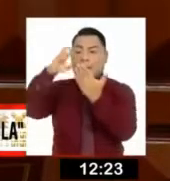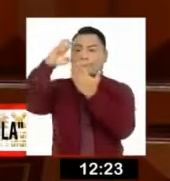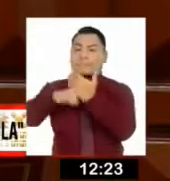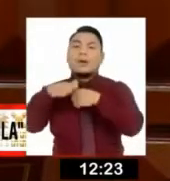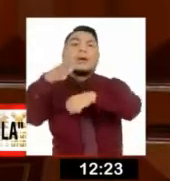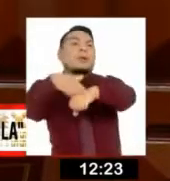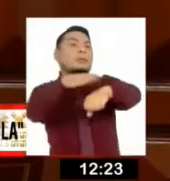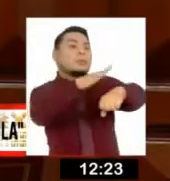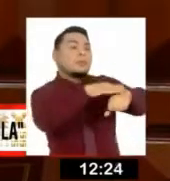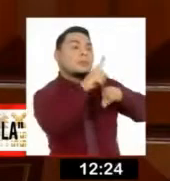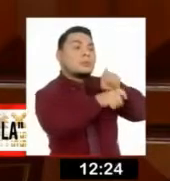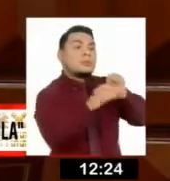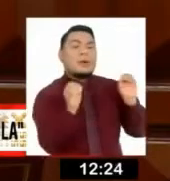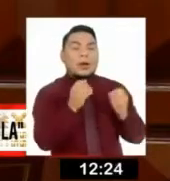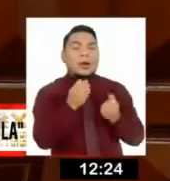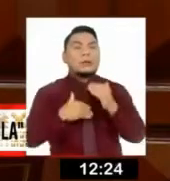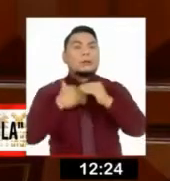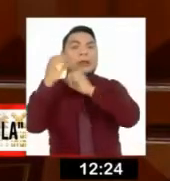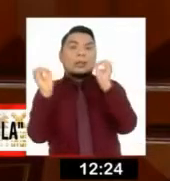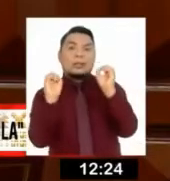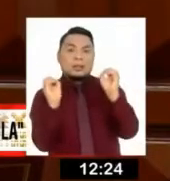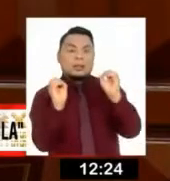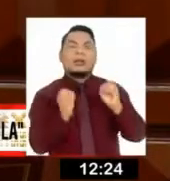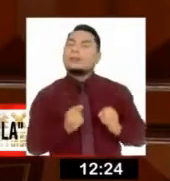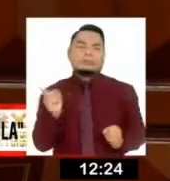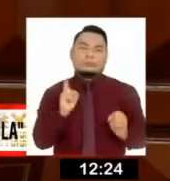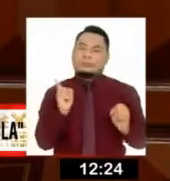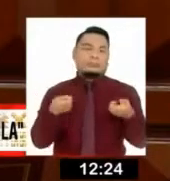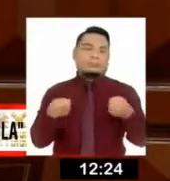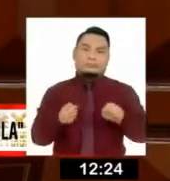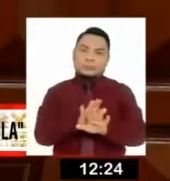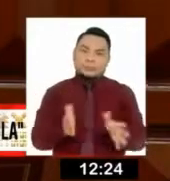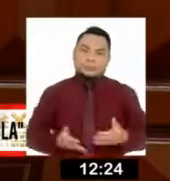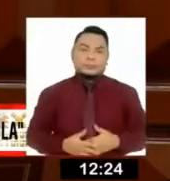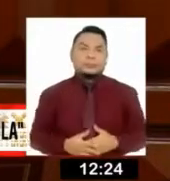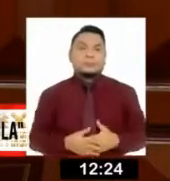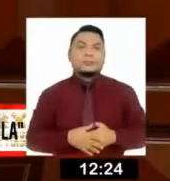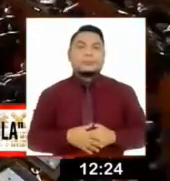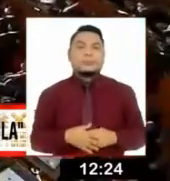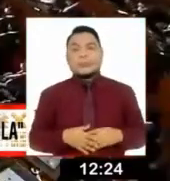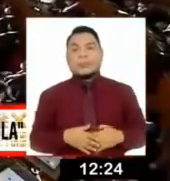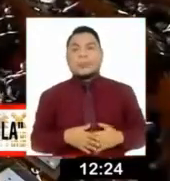tiene rentabilidad social, simplemente no va.